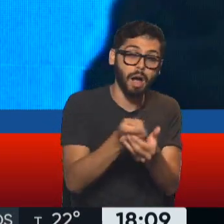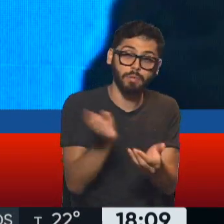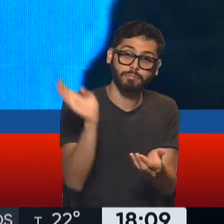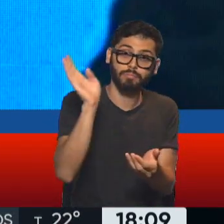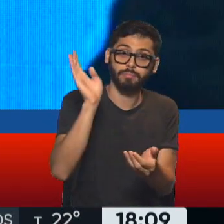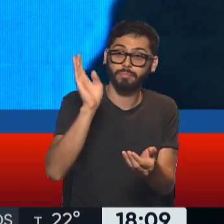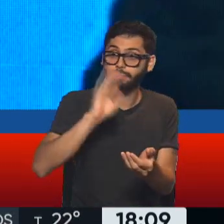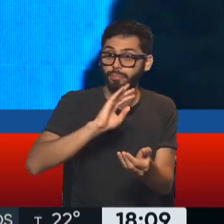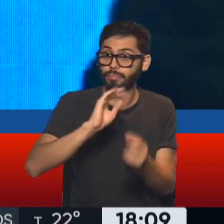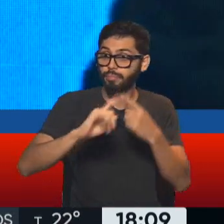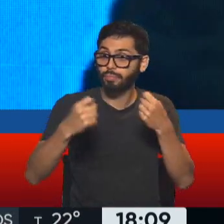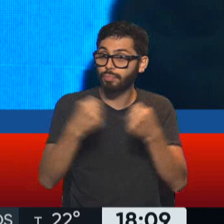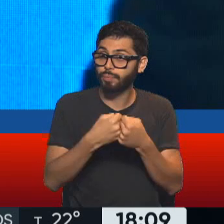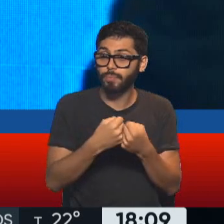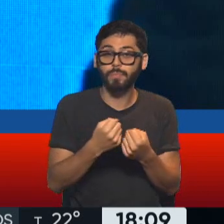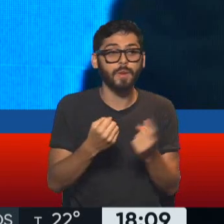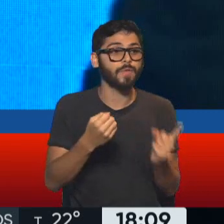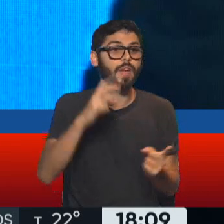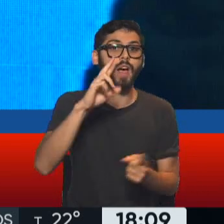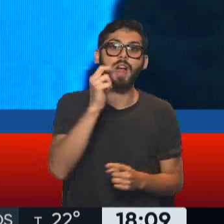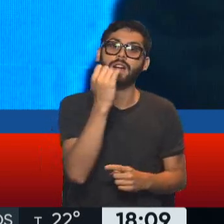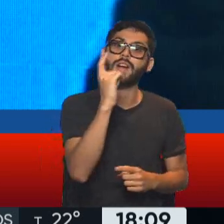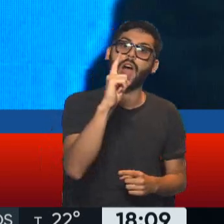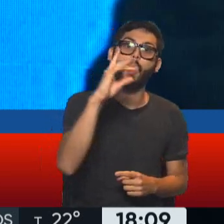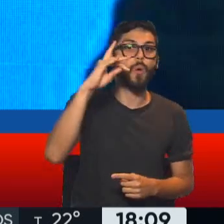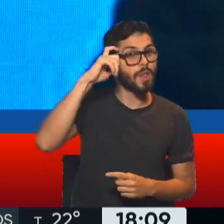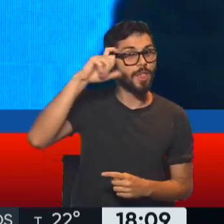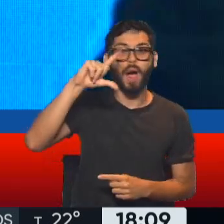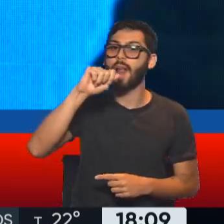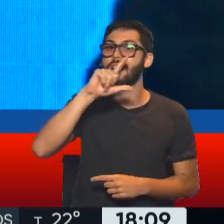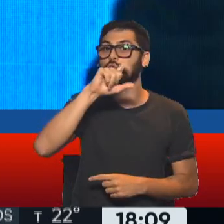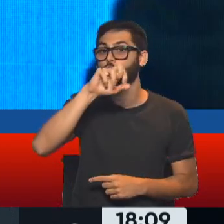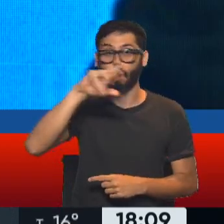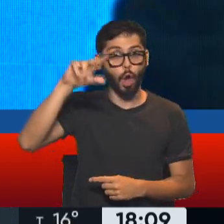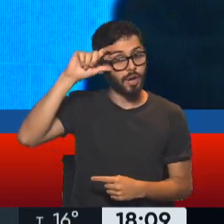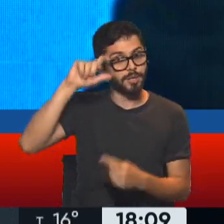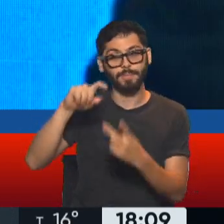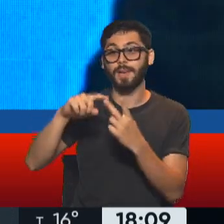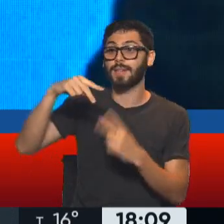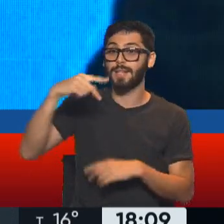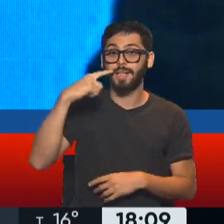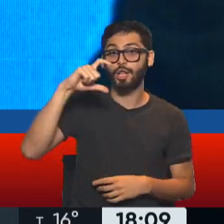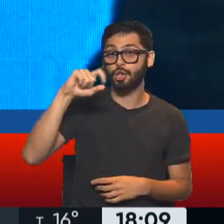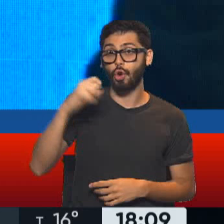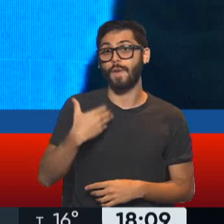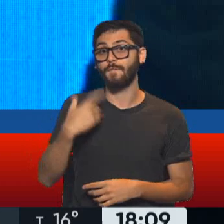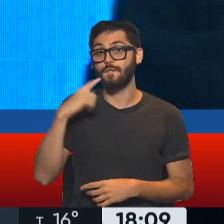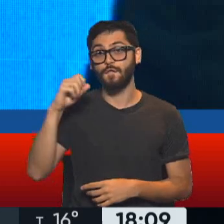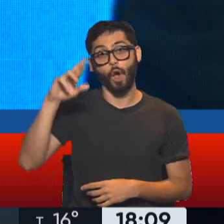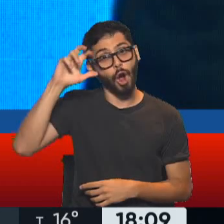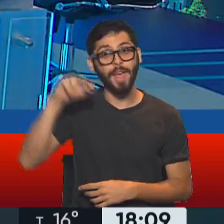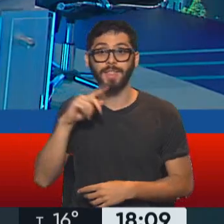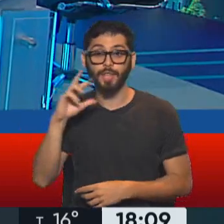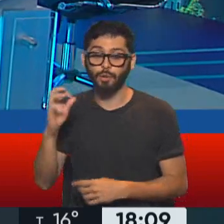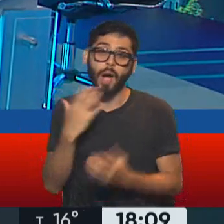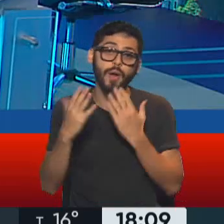con el arreglo. Raúl de la Torre, Nico Fiorentino, ¿cómo están? Muy buenas tardes. Obvio que vamos a hablar de la pata política y de la pata económica,